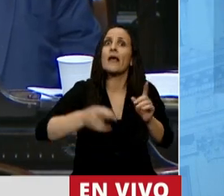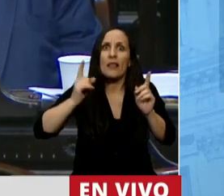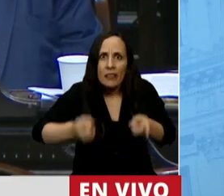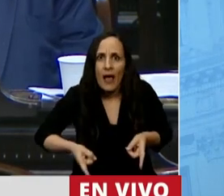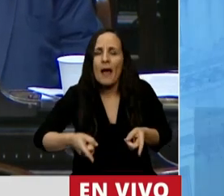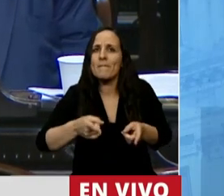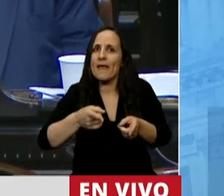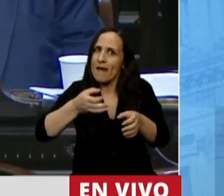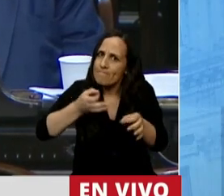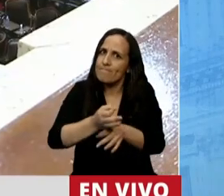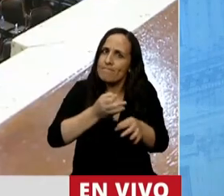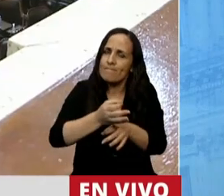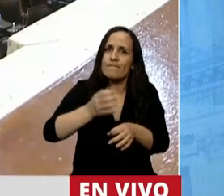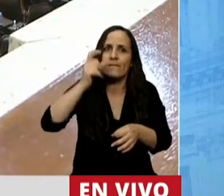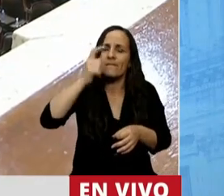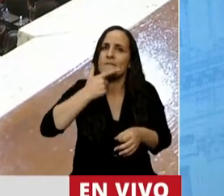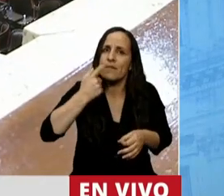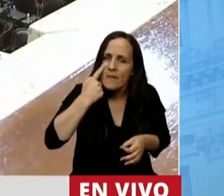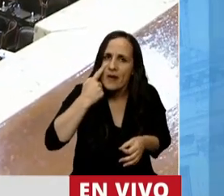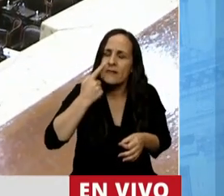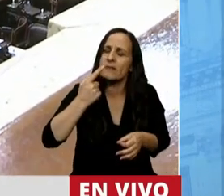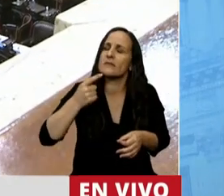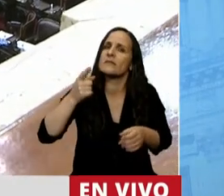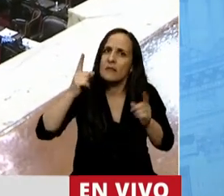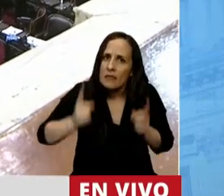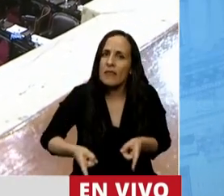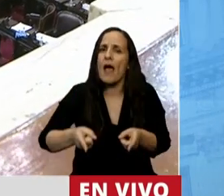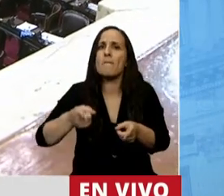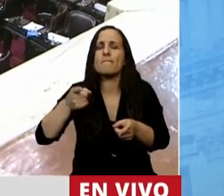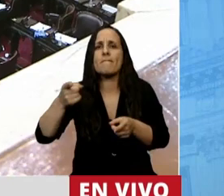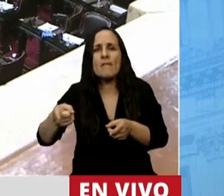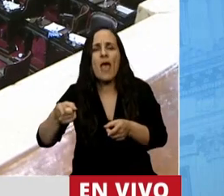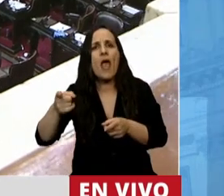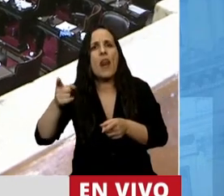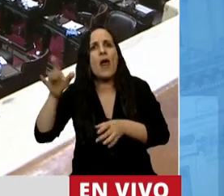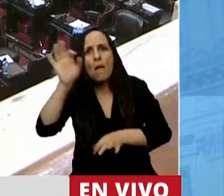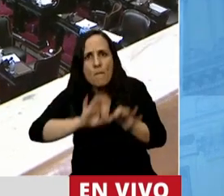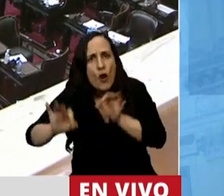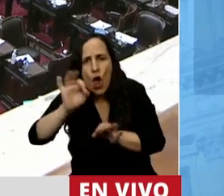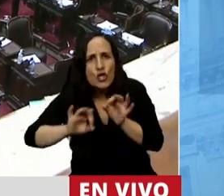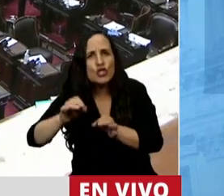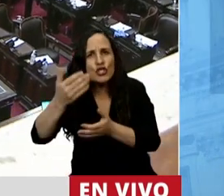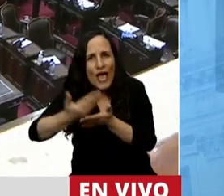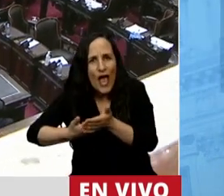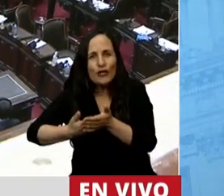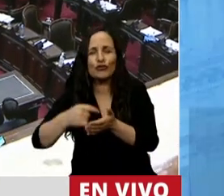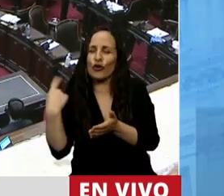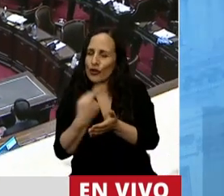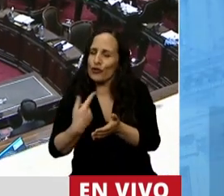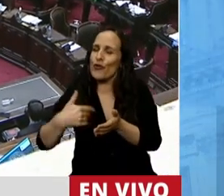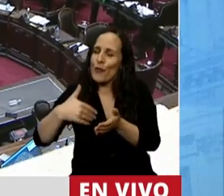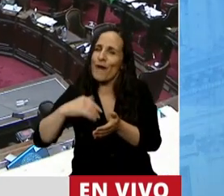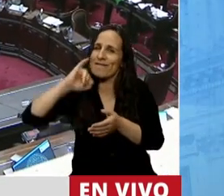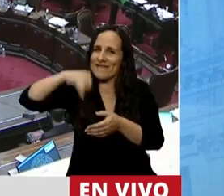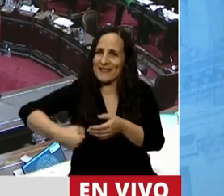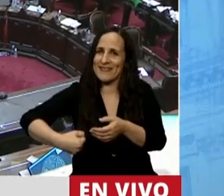más educación sexual y también con la colaboración de este proyecto que vamos a acompañar